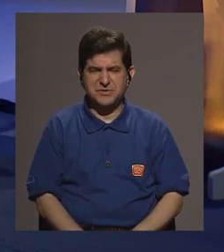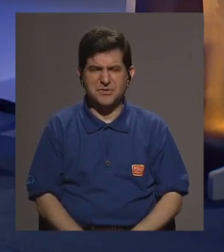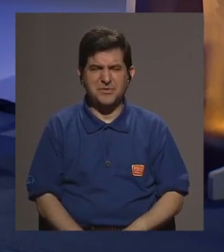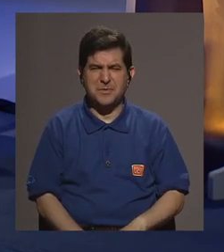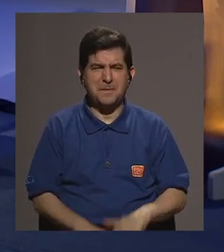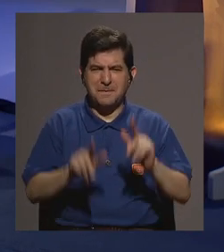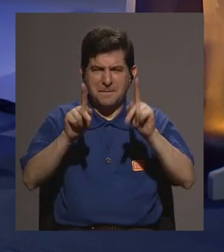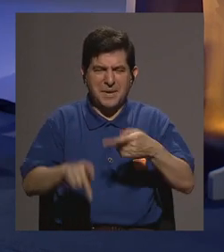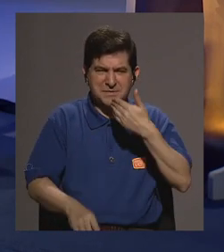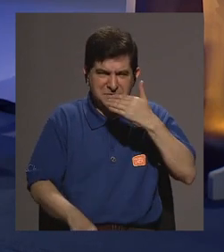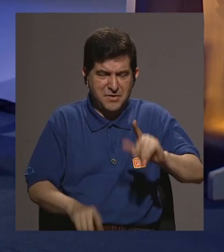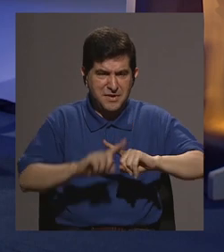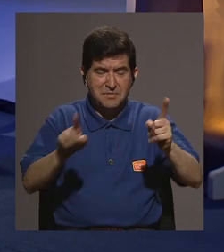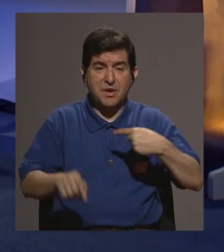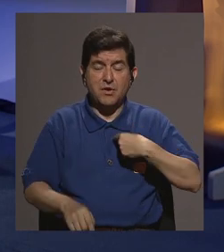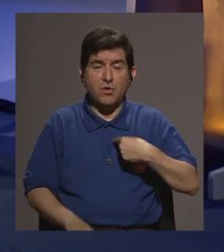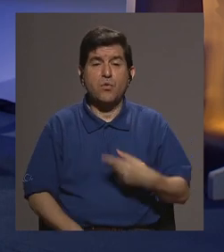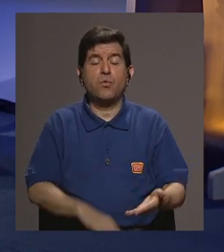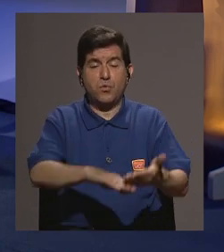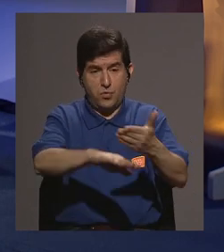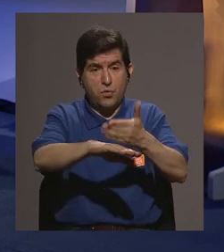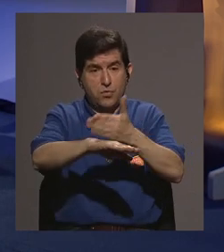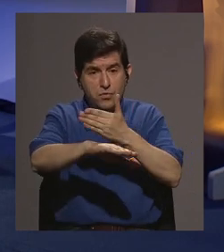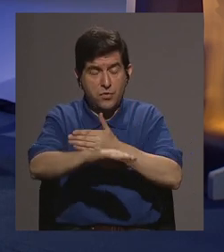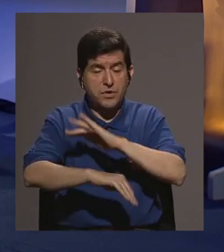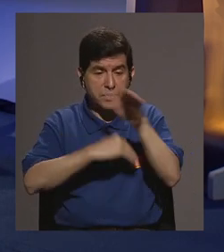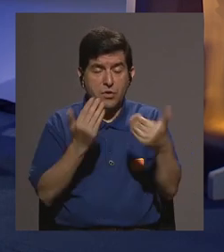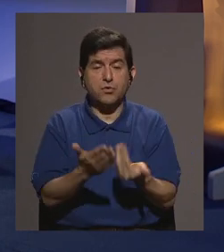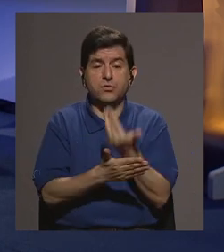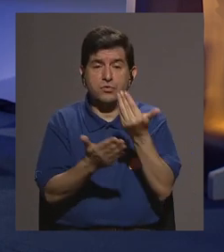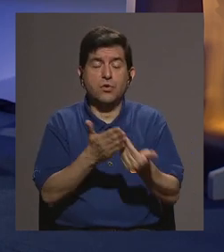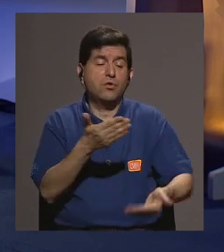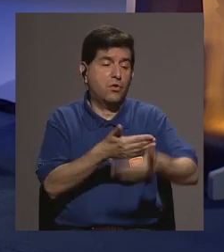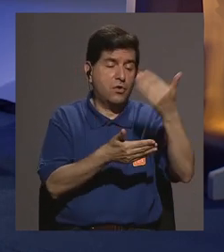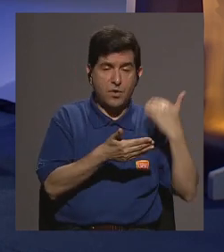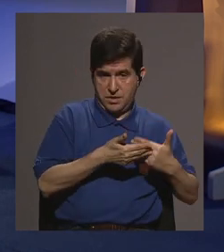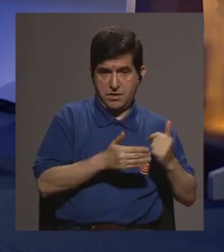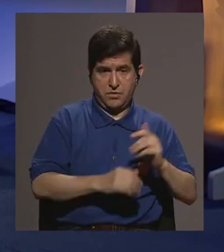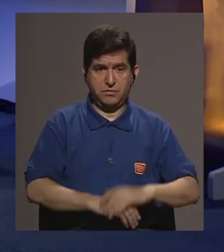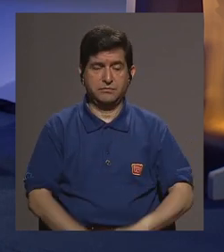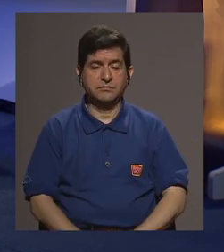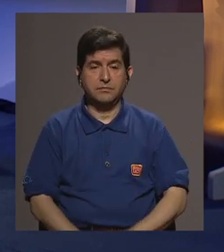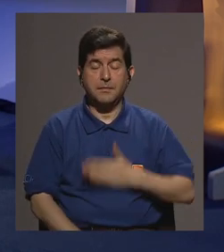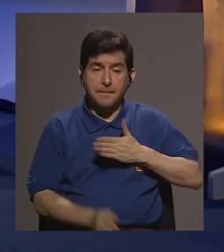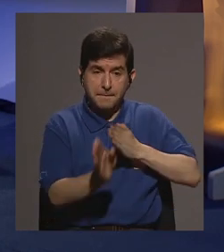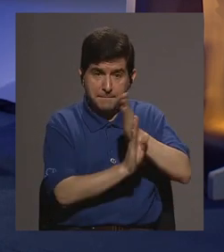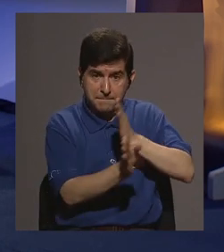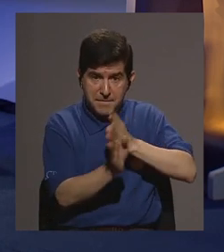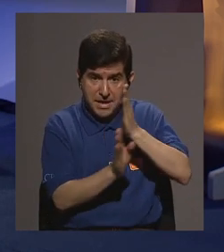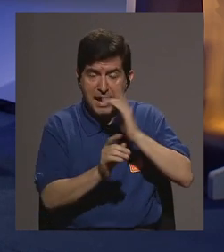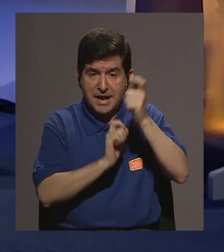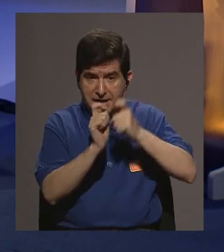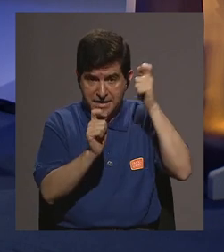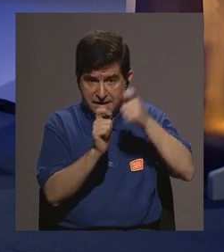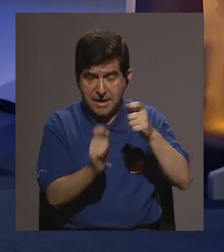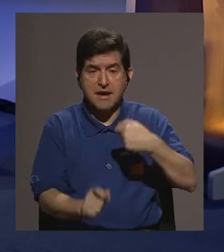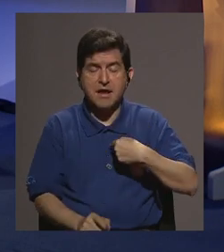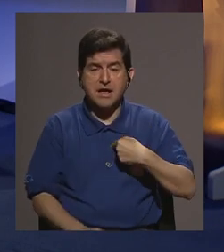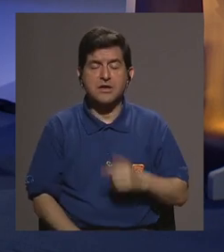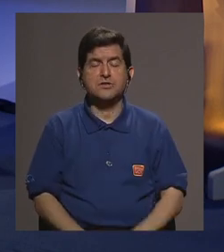mal pero vieras que uno tiene que mejorarse con cada cosa nueva mejora la anterior y en mi carrera